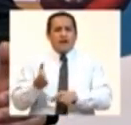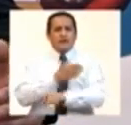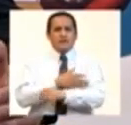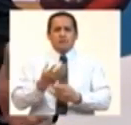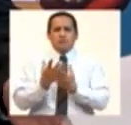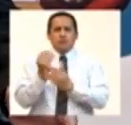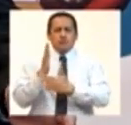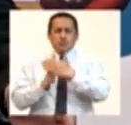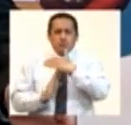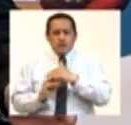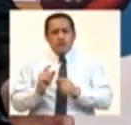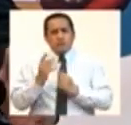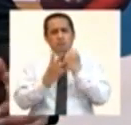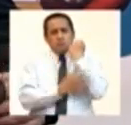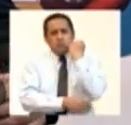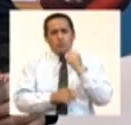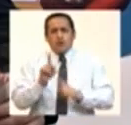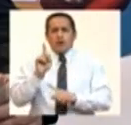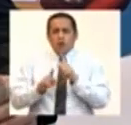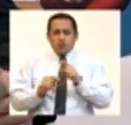personas humildes, fueron